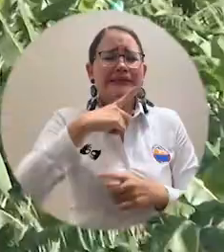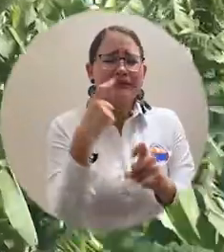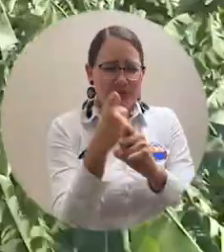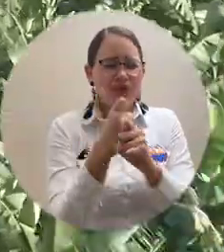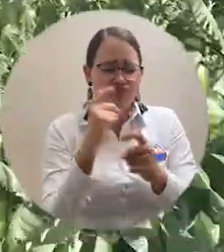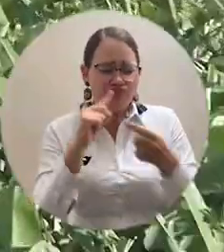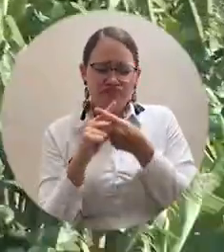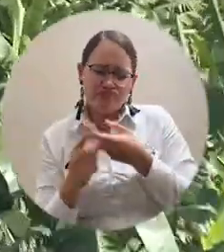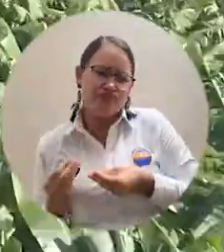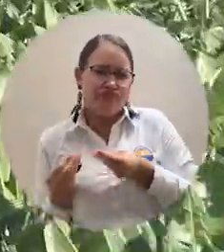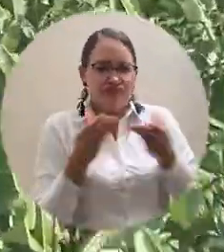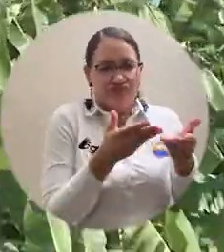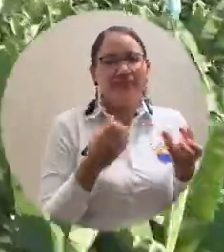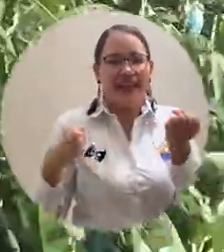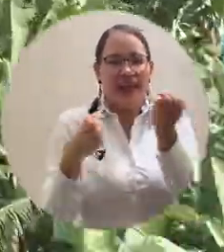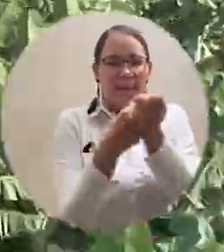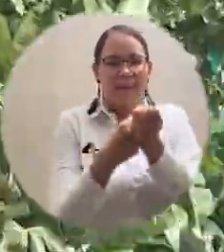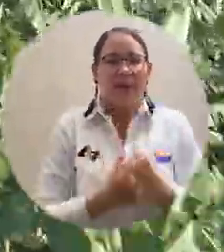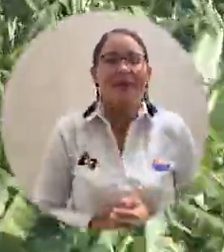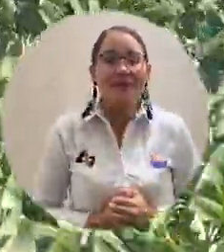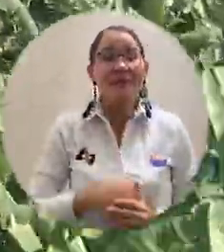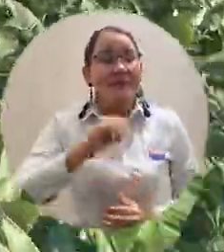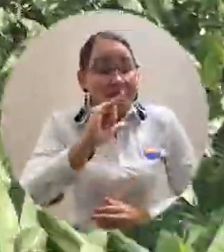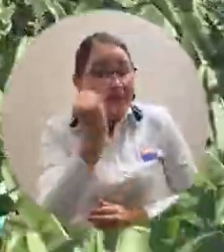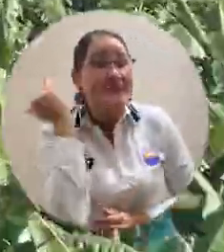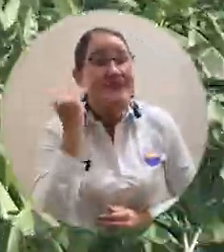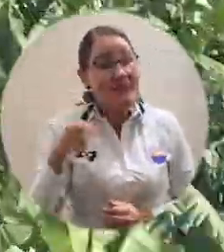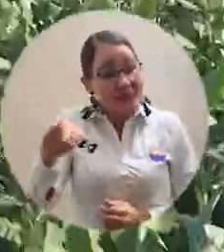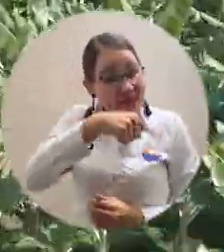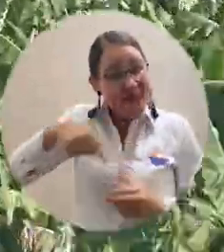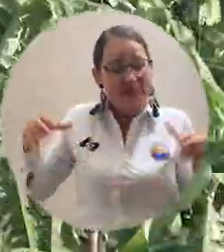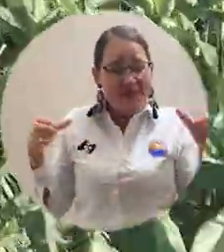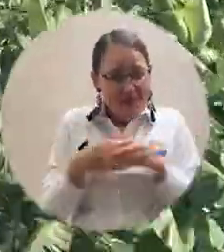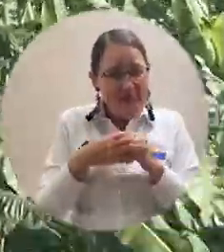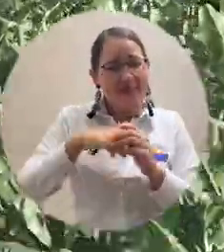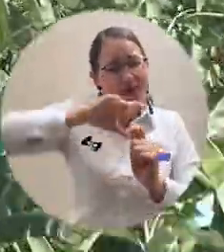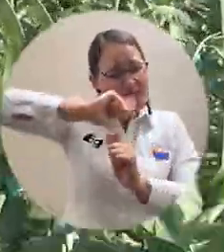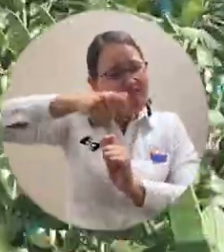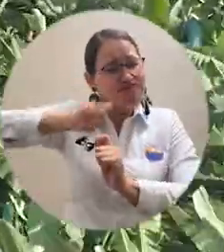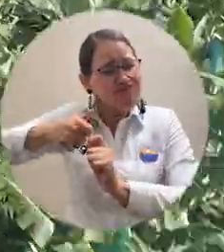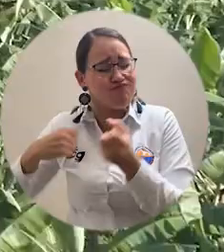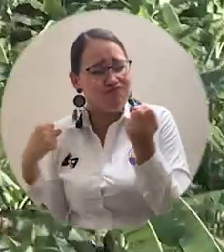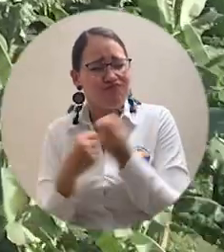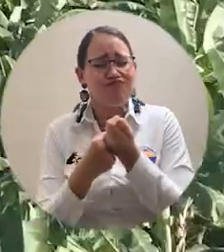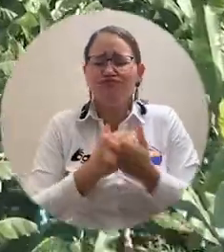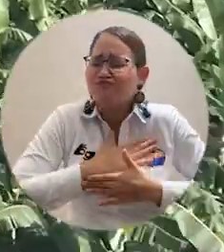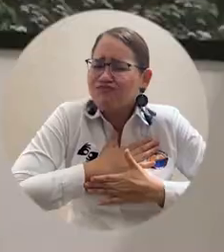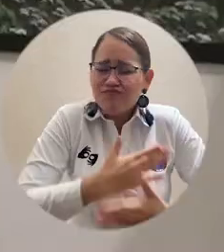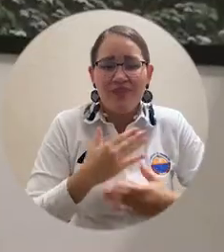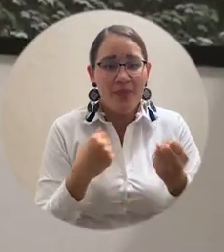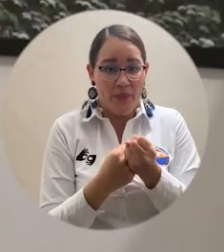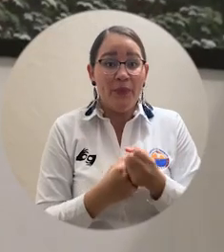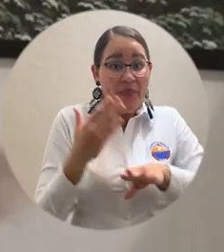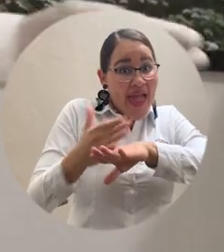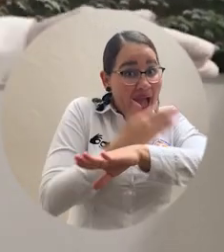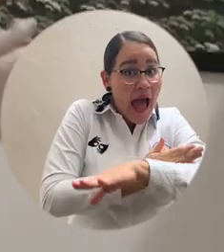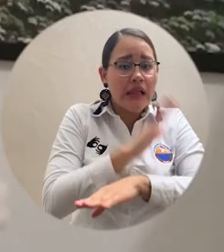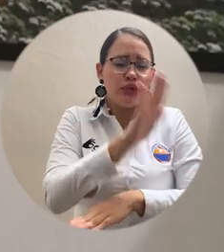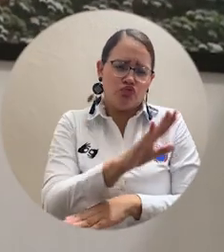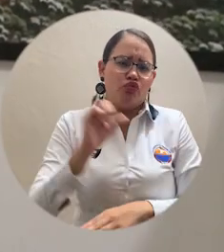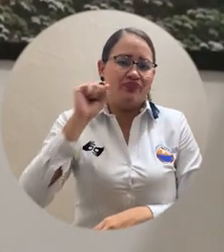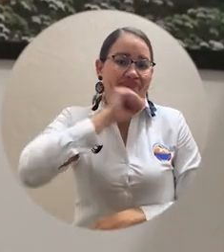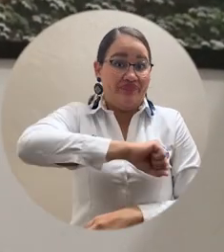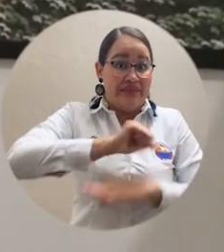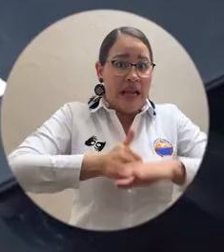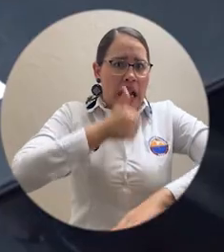manera, el sector bananero se suma al Fondo de Solidaridad Institucional, que desde inicios de la pandemia fue creado por el rector Pablo Vera